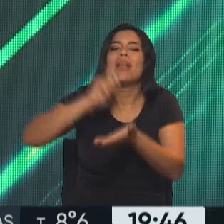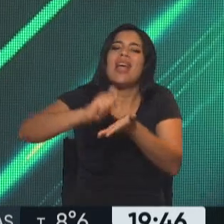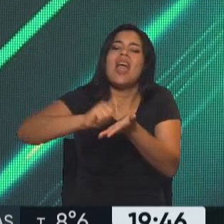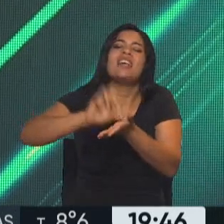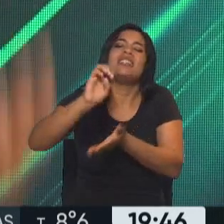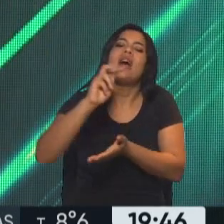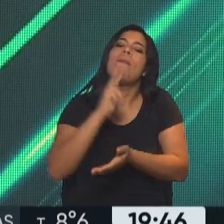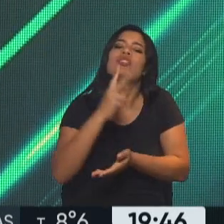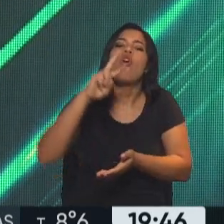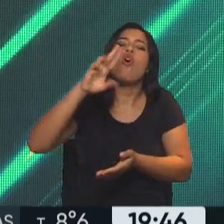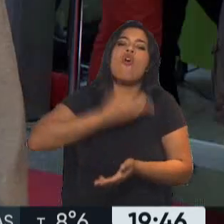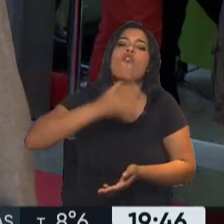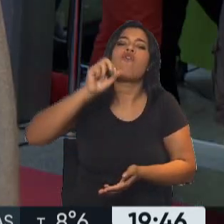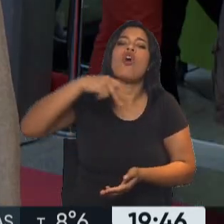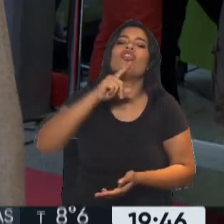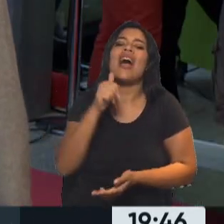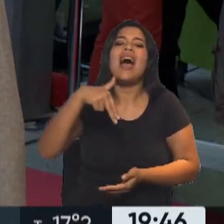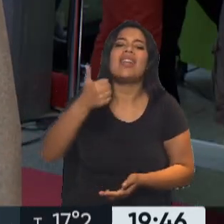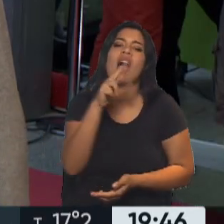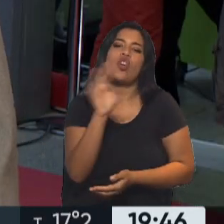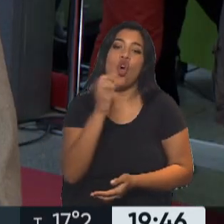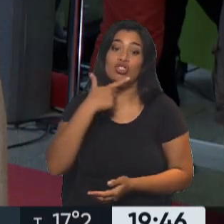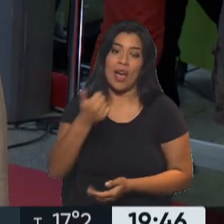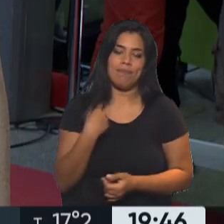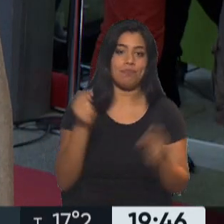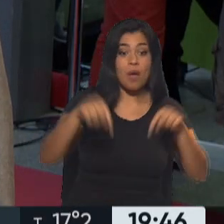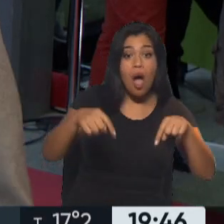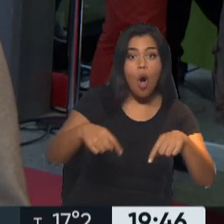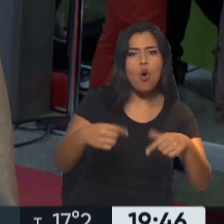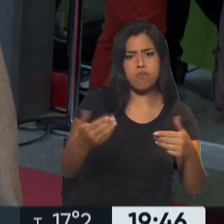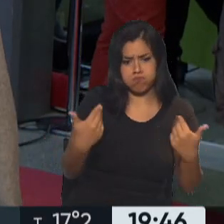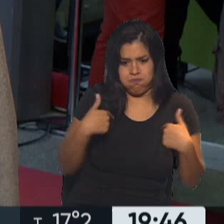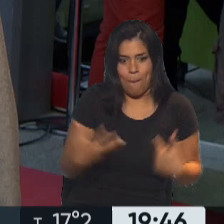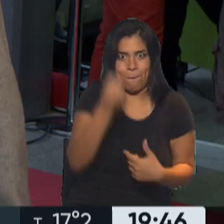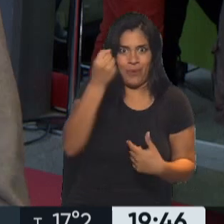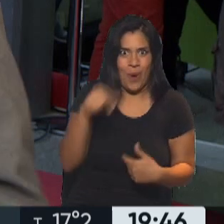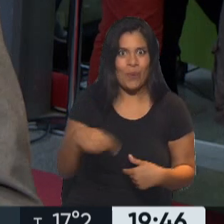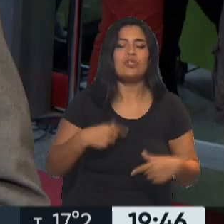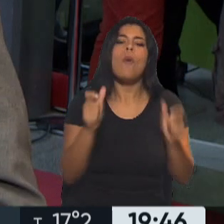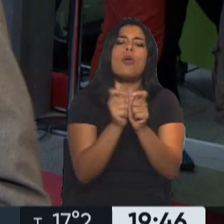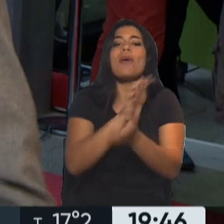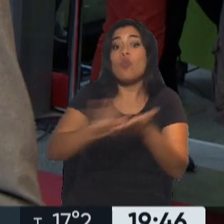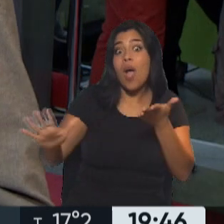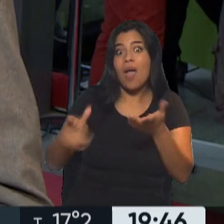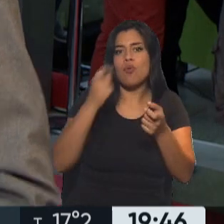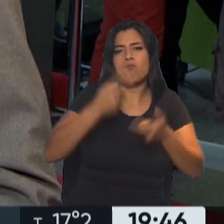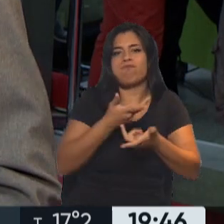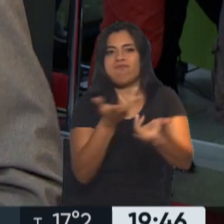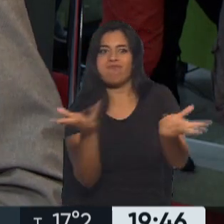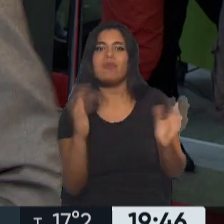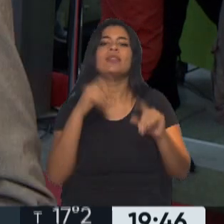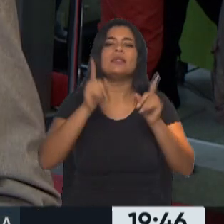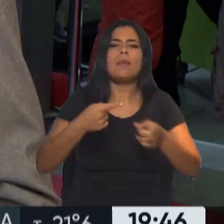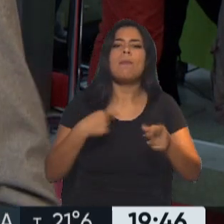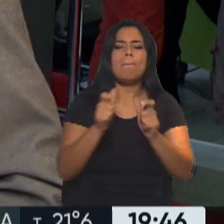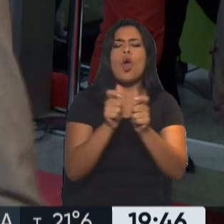estoy feliz de la vida. Estamos ahora con la posibilidad de hacer esto, de presentar nuevos programas, pero más allá de nuevos programas, hay